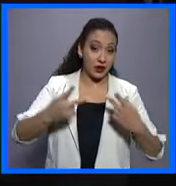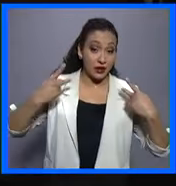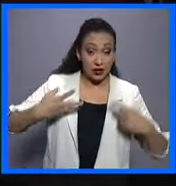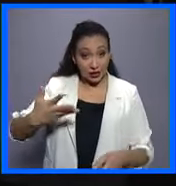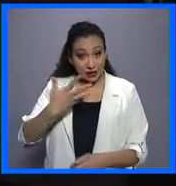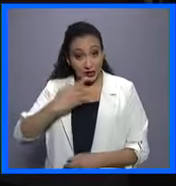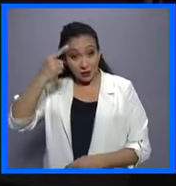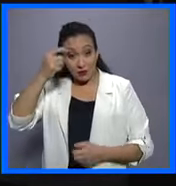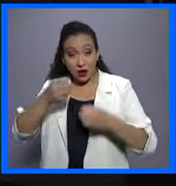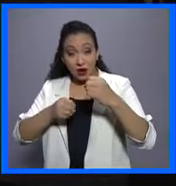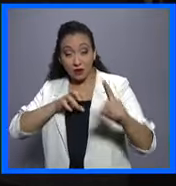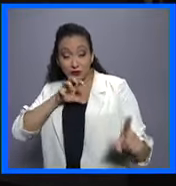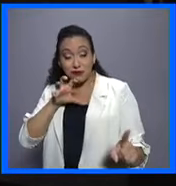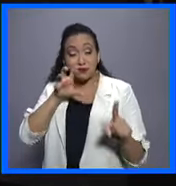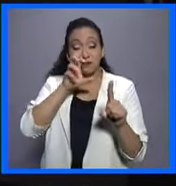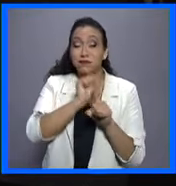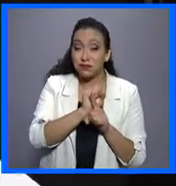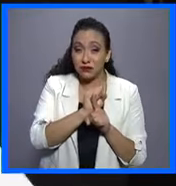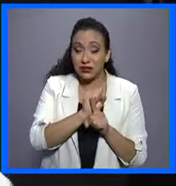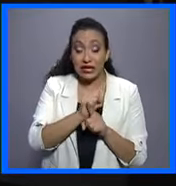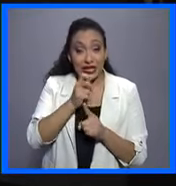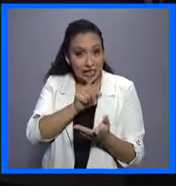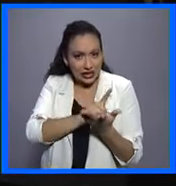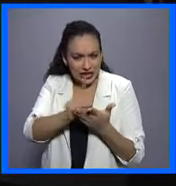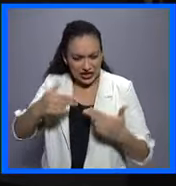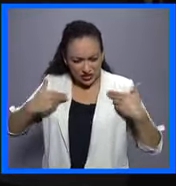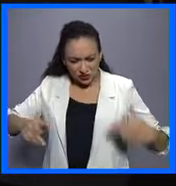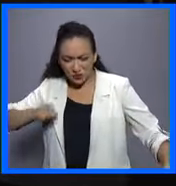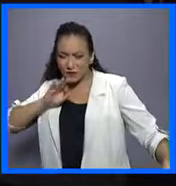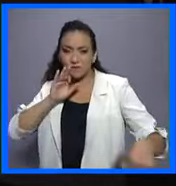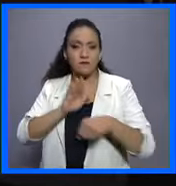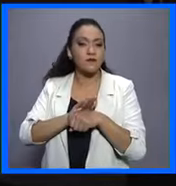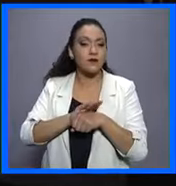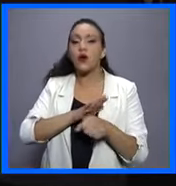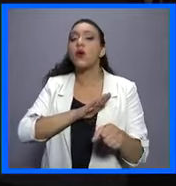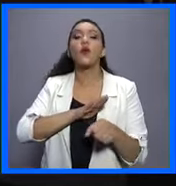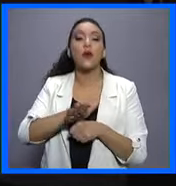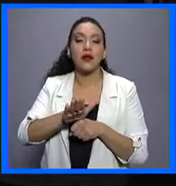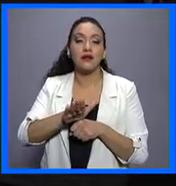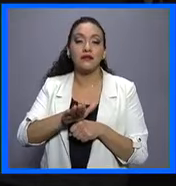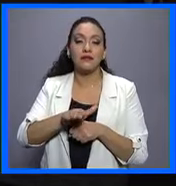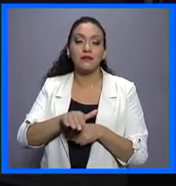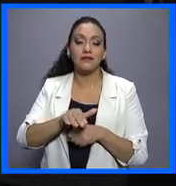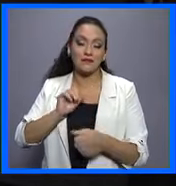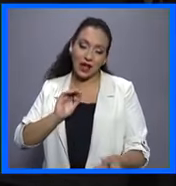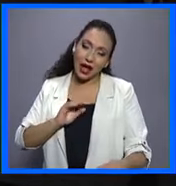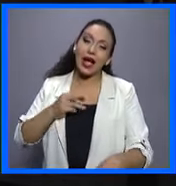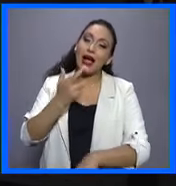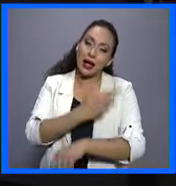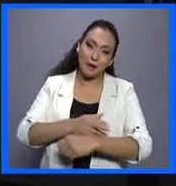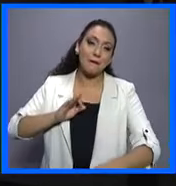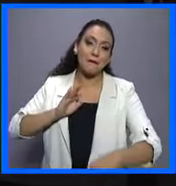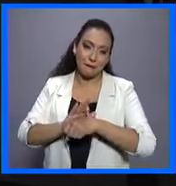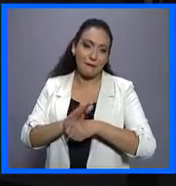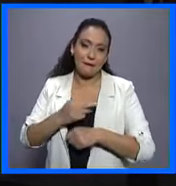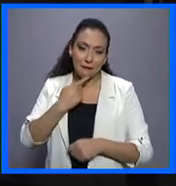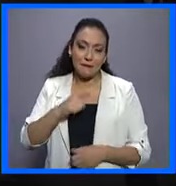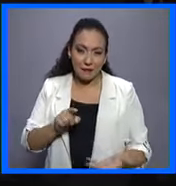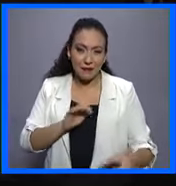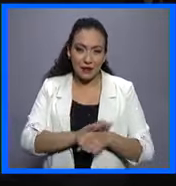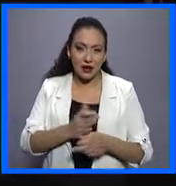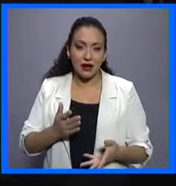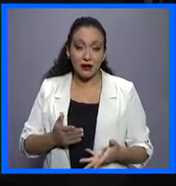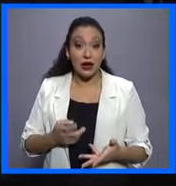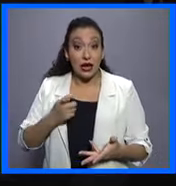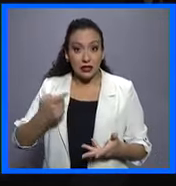sistema jurídico para la protección de los derechos humanos es el amparo. De esa magnitud es la